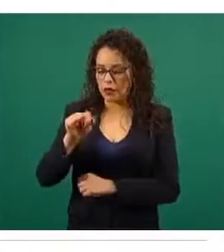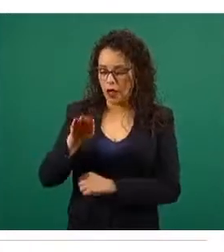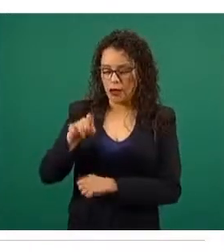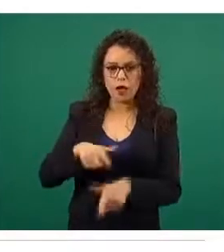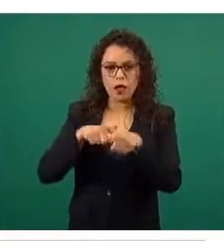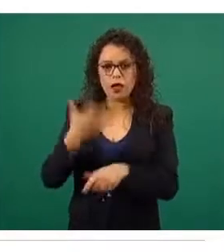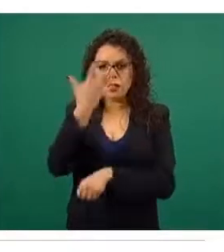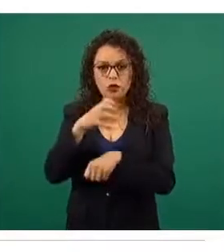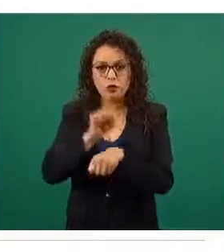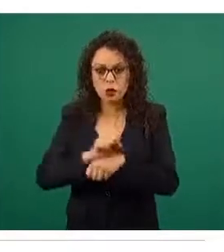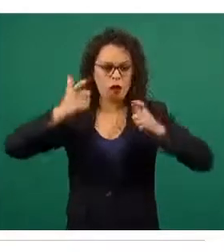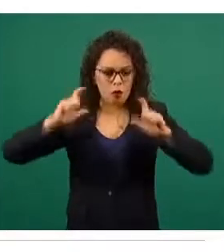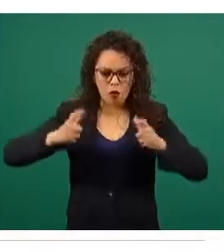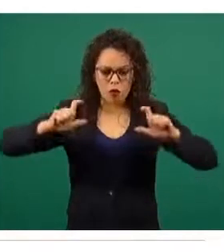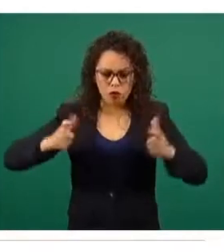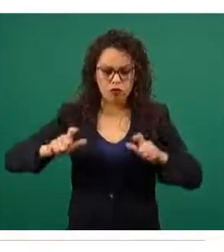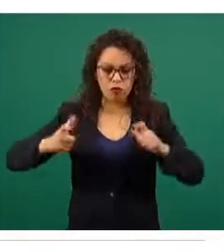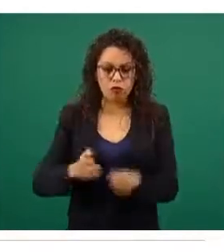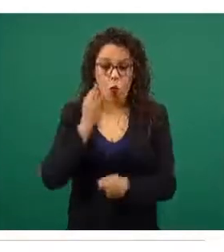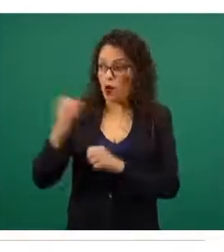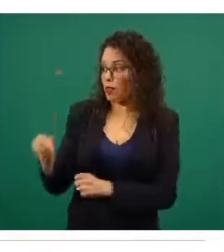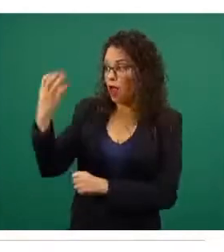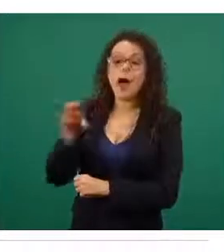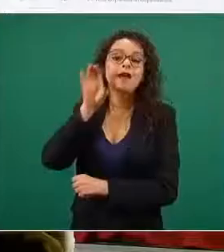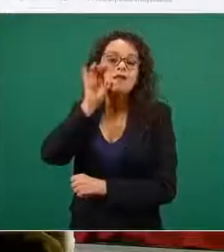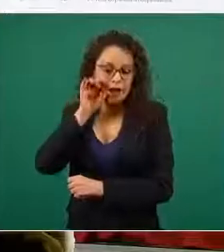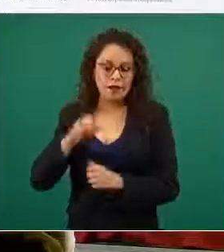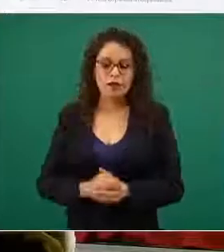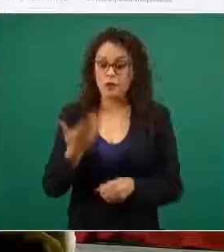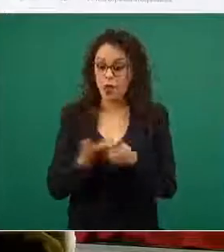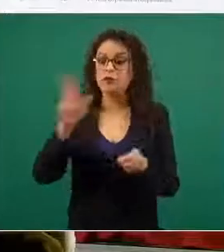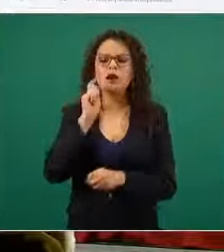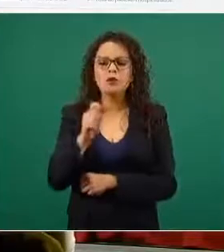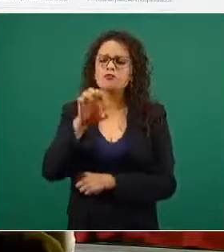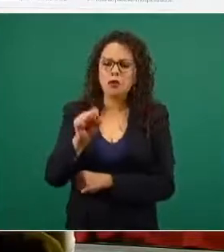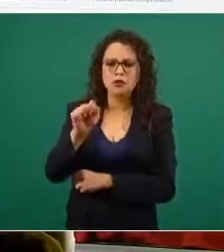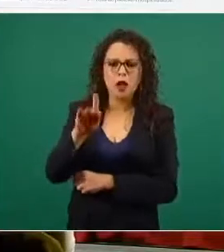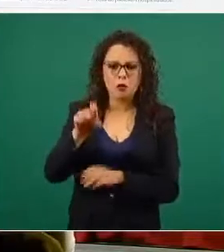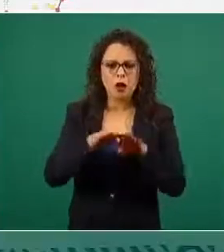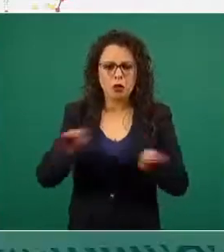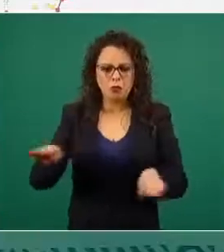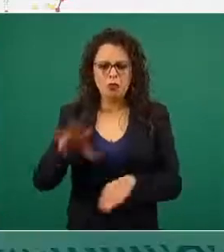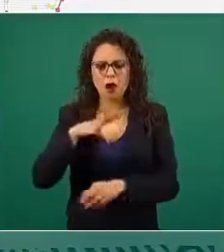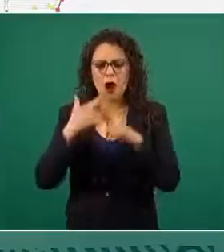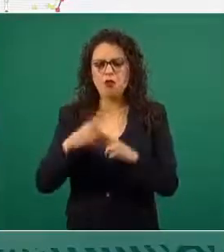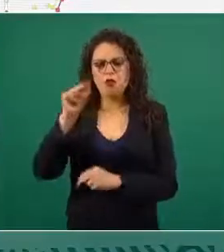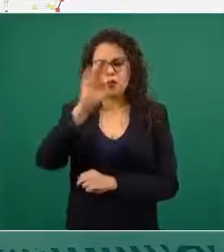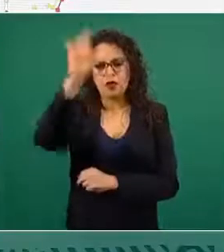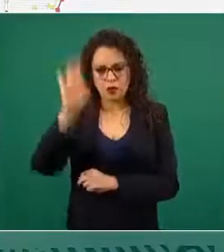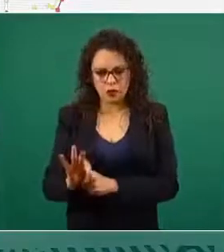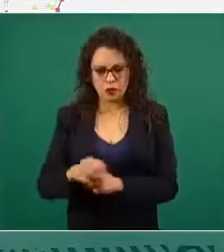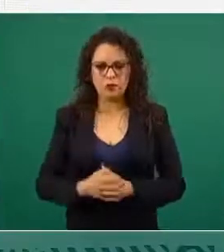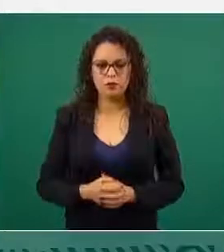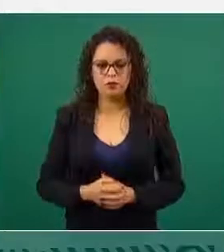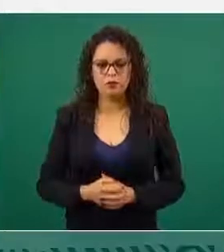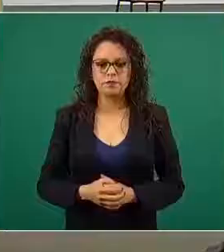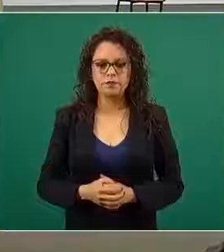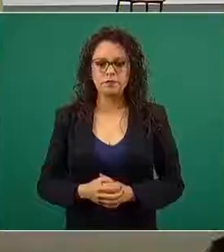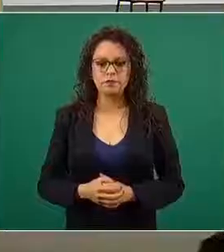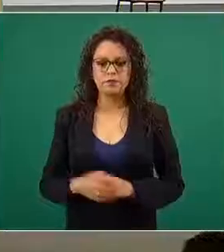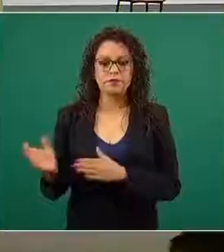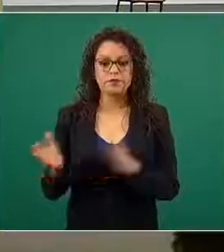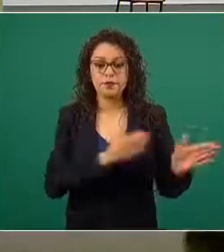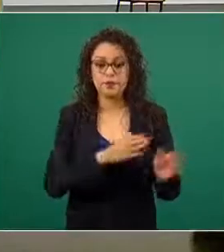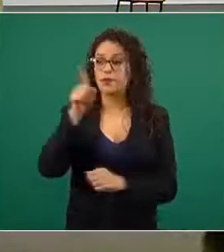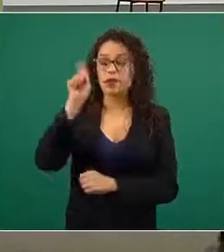ya 5 semanas continuas de reducción, está en semáforo naranja. La siguiente, la hospitalización estable y tiene casi el 80% de disponibilidad hospitalaria, 78%. La siguiente,